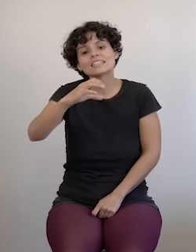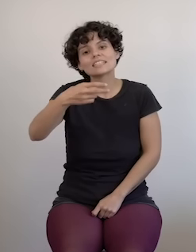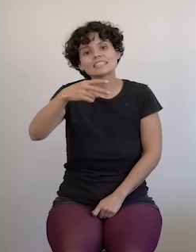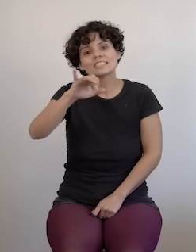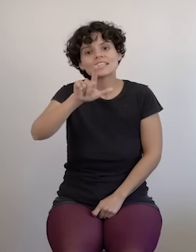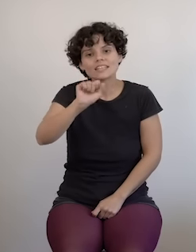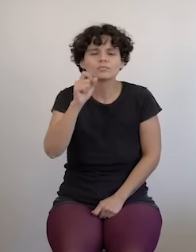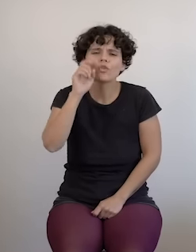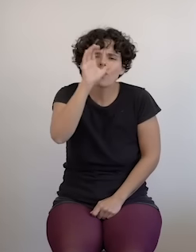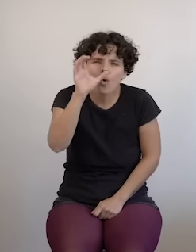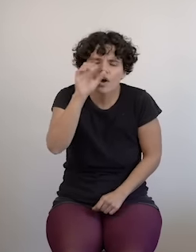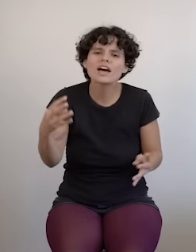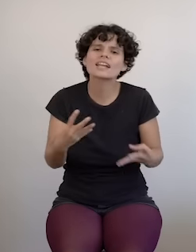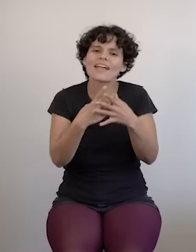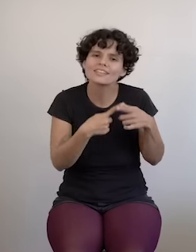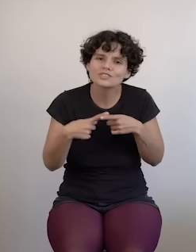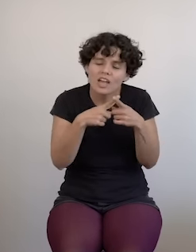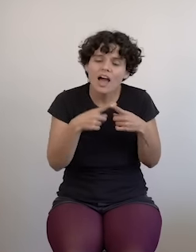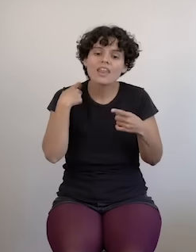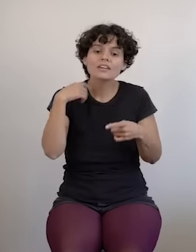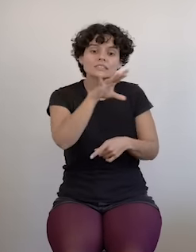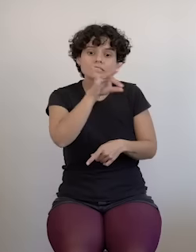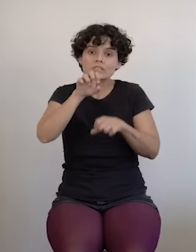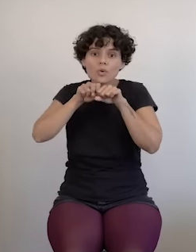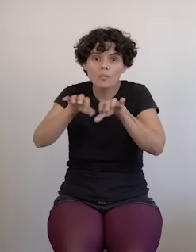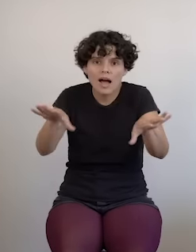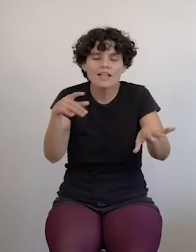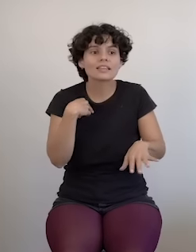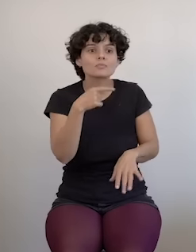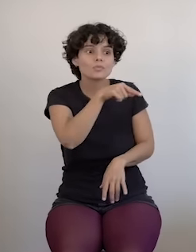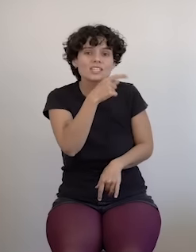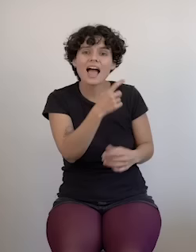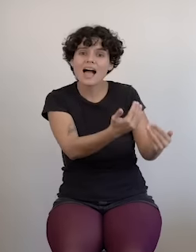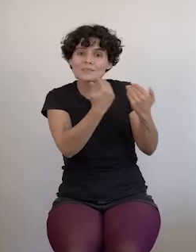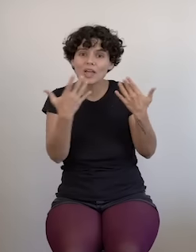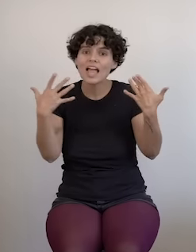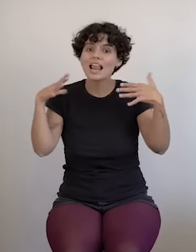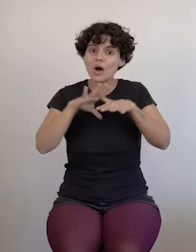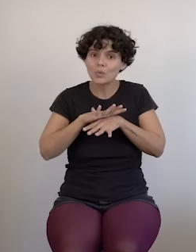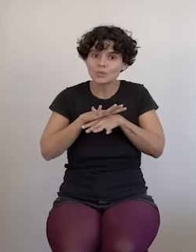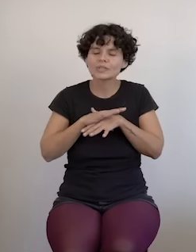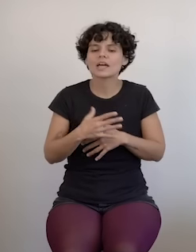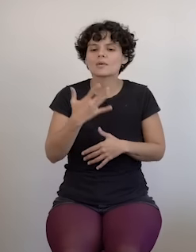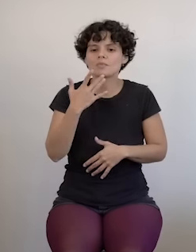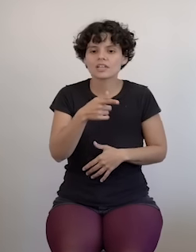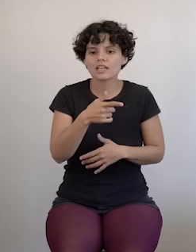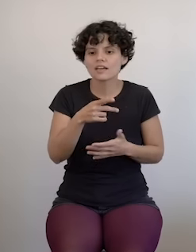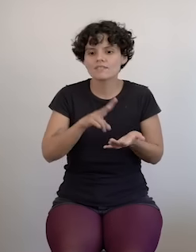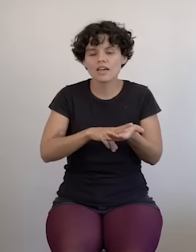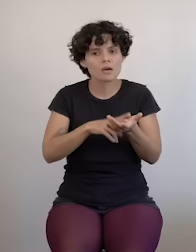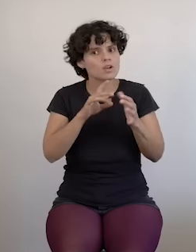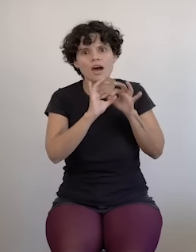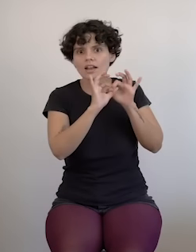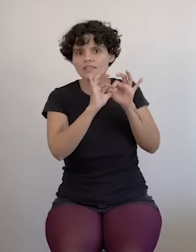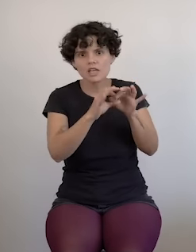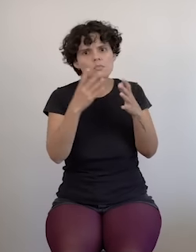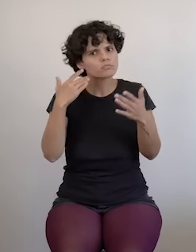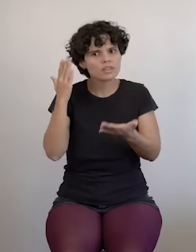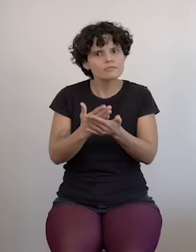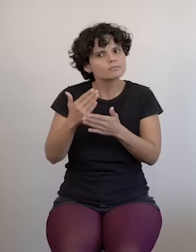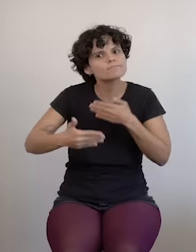@MasterGChile, que lo busquen en las redes sociales, que compartan, que digan que Master G apoya a la Junta. Le agradecemos porque... para